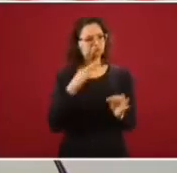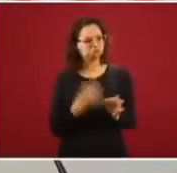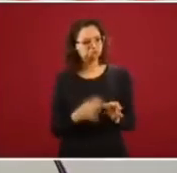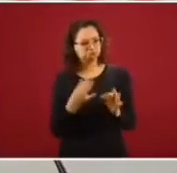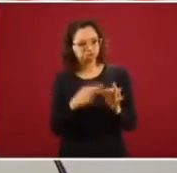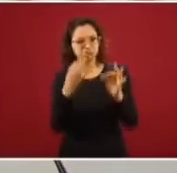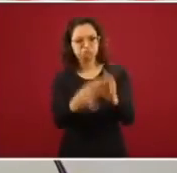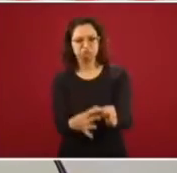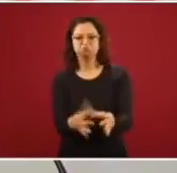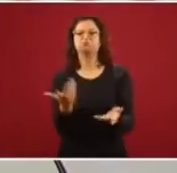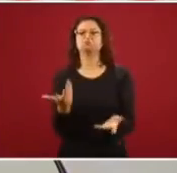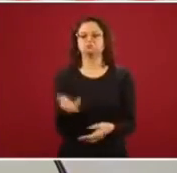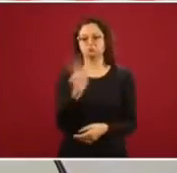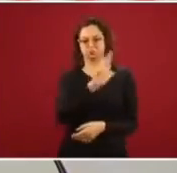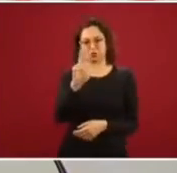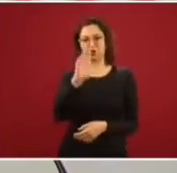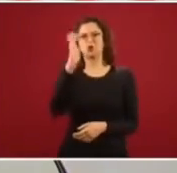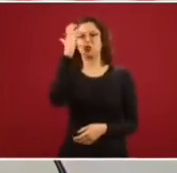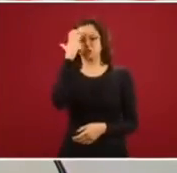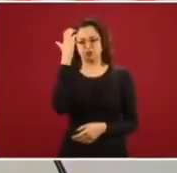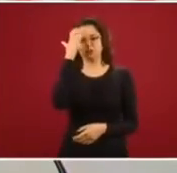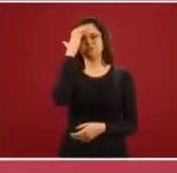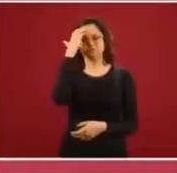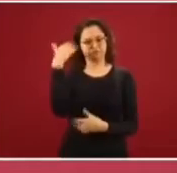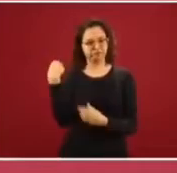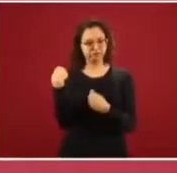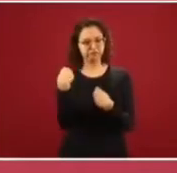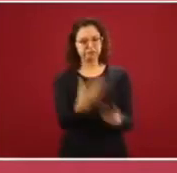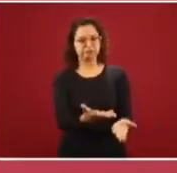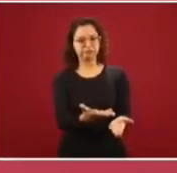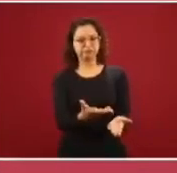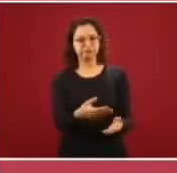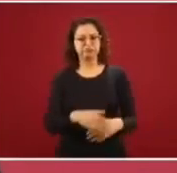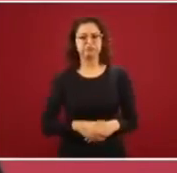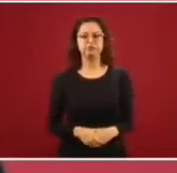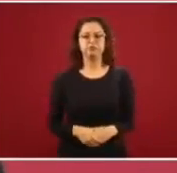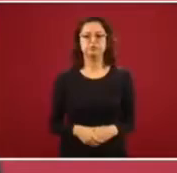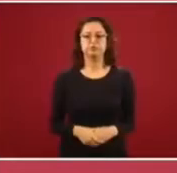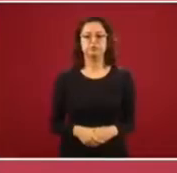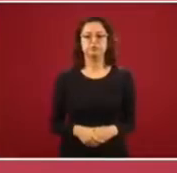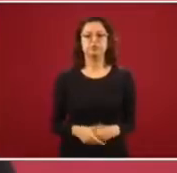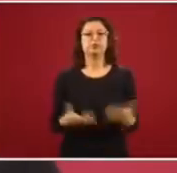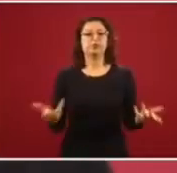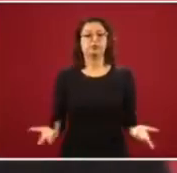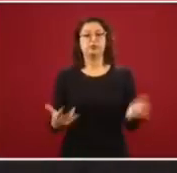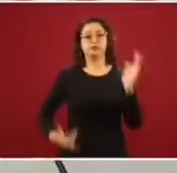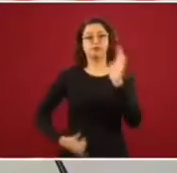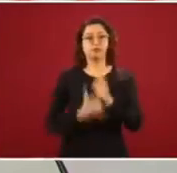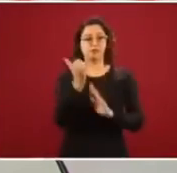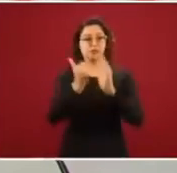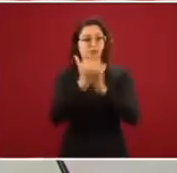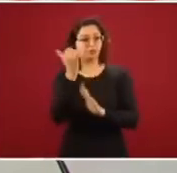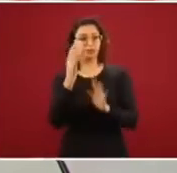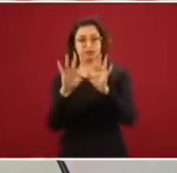tener un reconocimiento del gobierno cuando inauguremos una obra